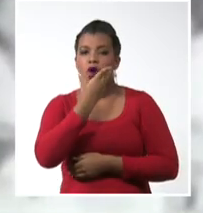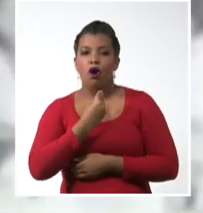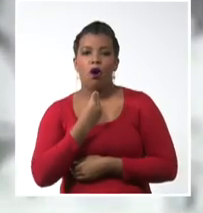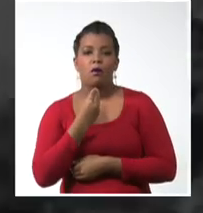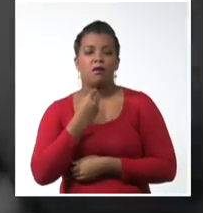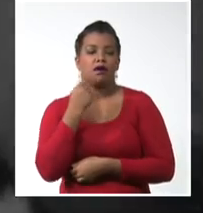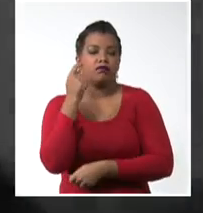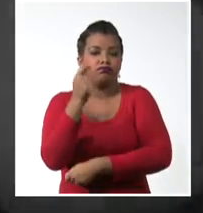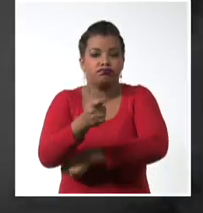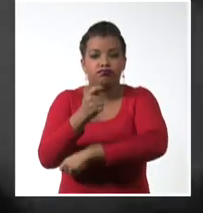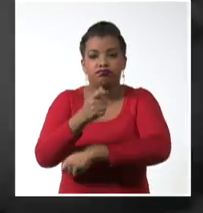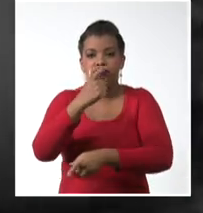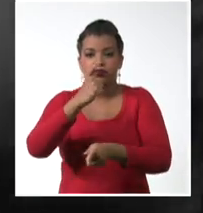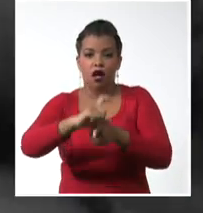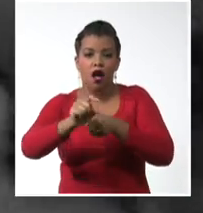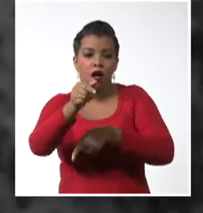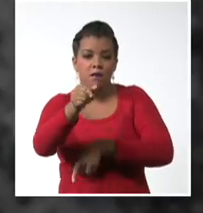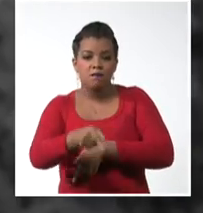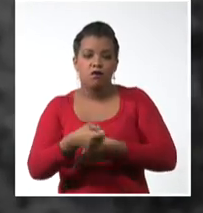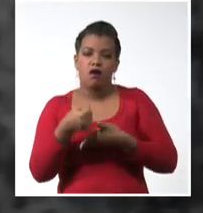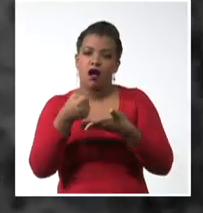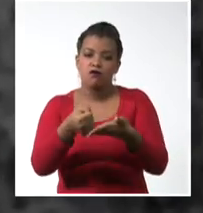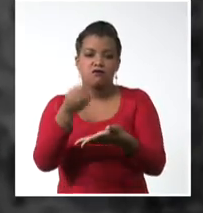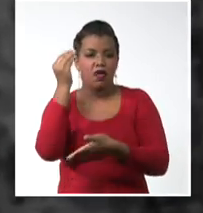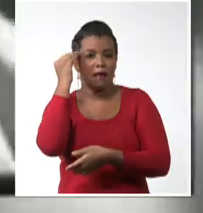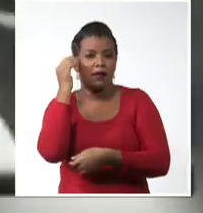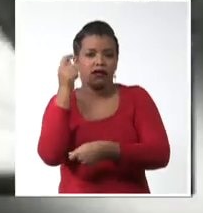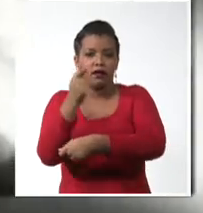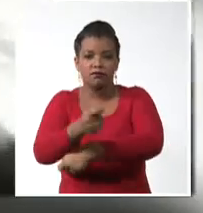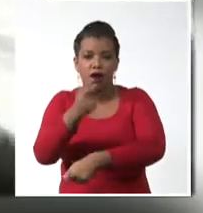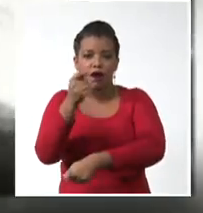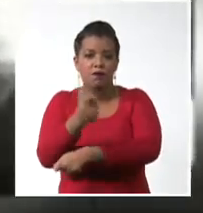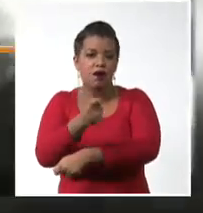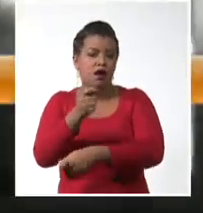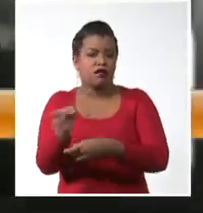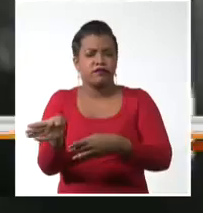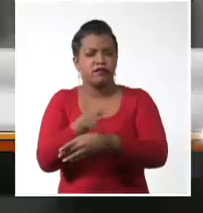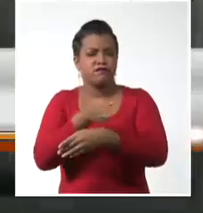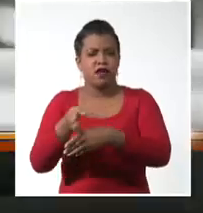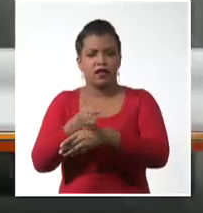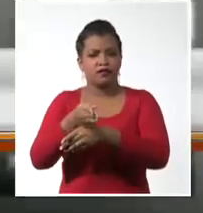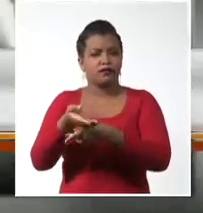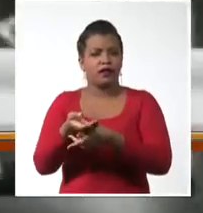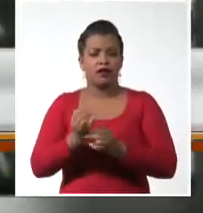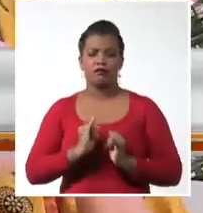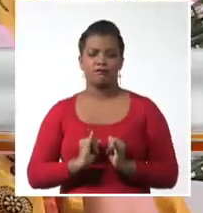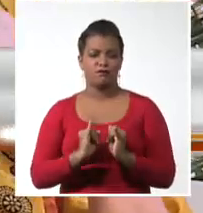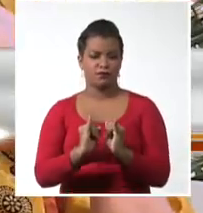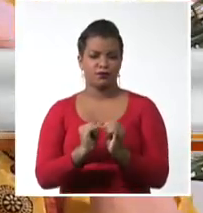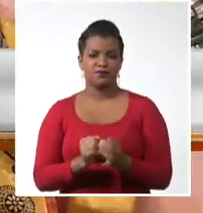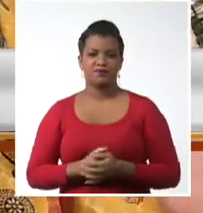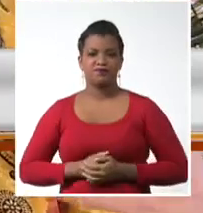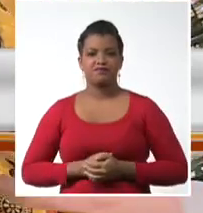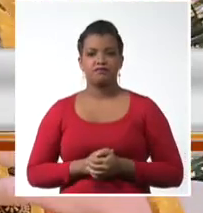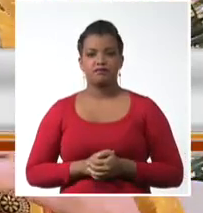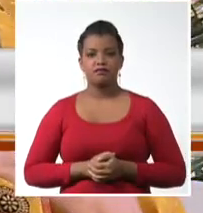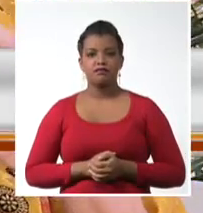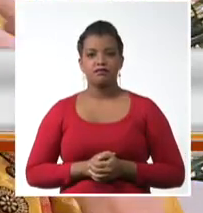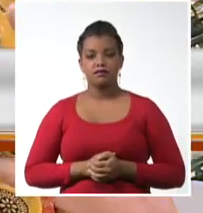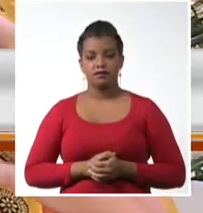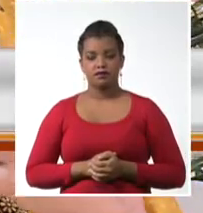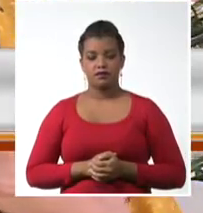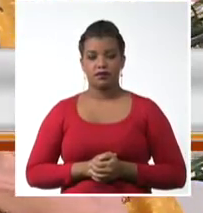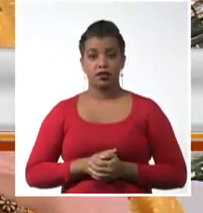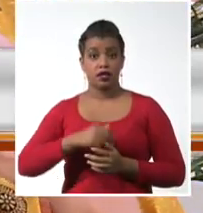a campesinos, cómo los milicianos combatían a los bandidos, estuvo en las zafras y mucho más. La televisión